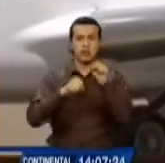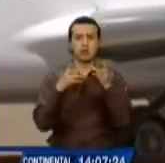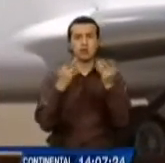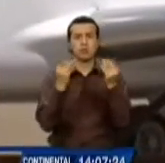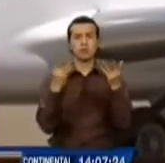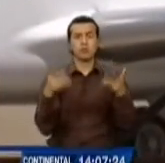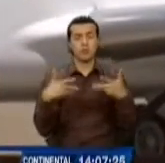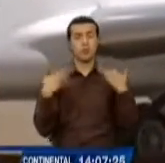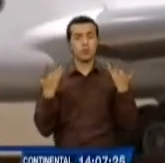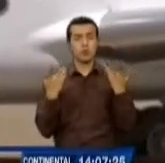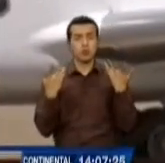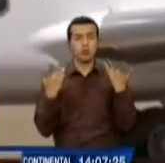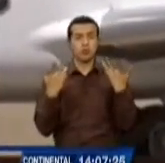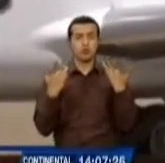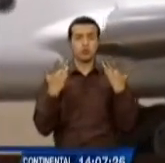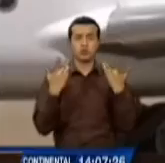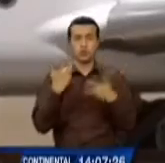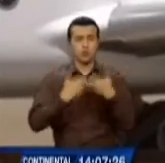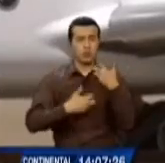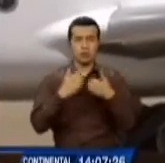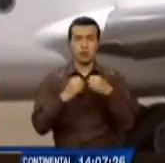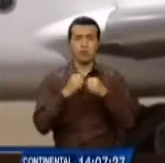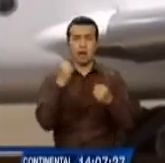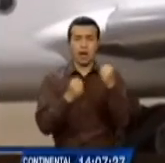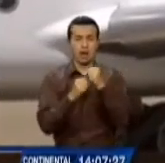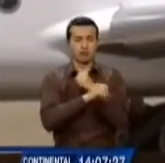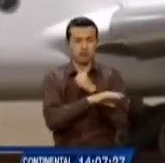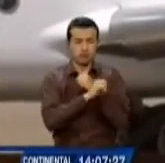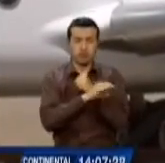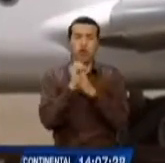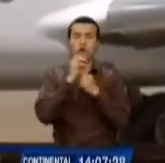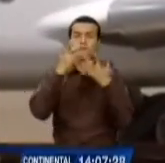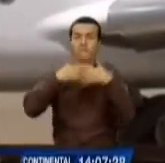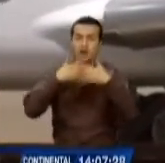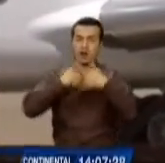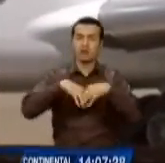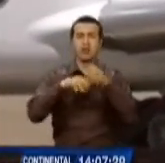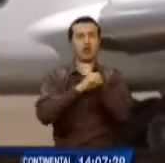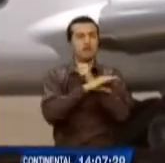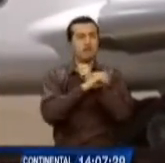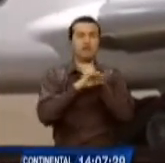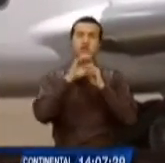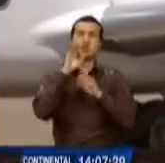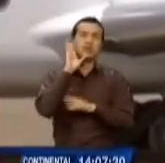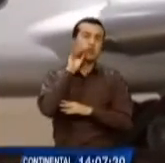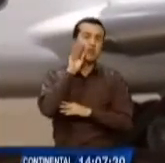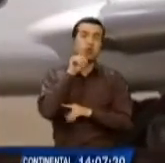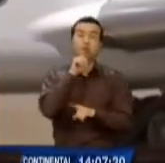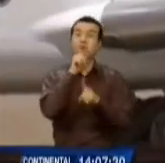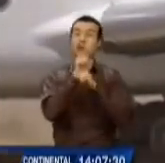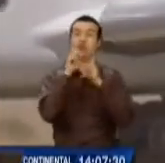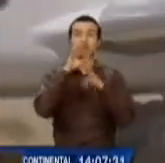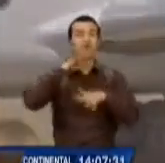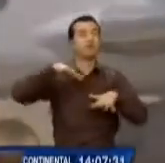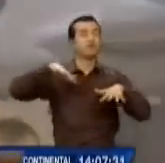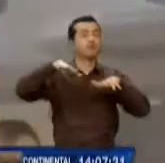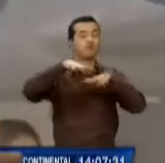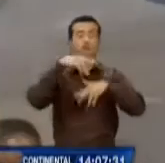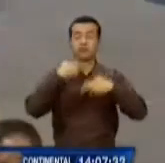emisión de gases de efecto invernadero, el cambio climático, pudiera resolverse con esa palabra mágica, esa